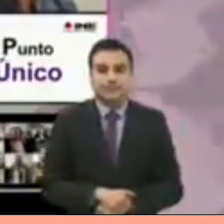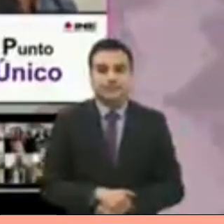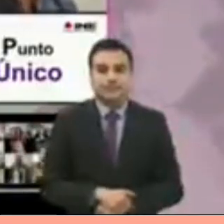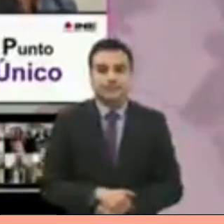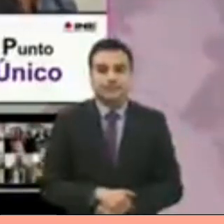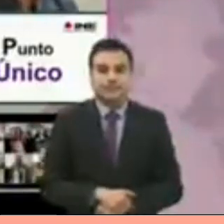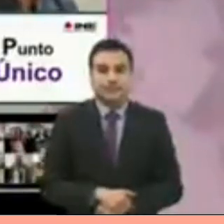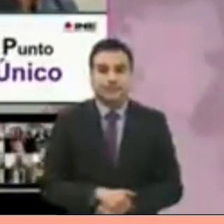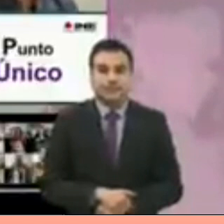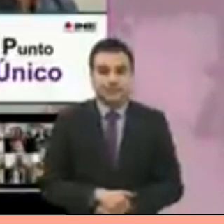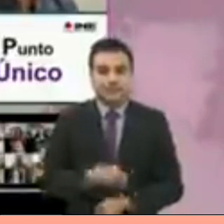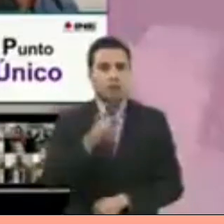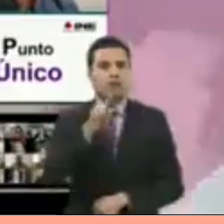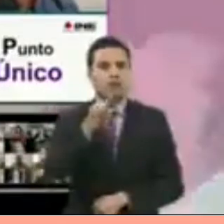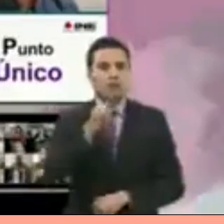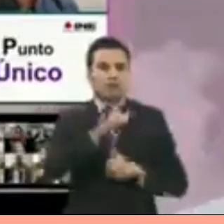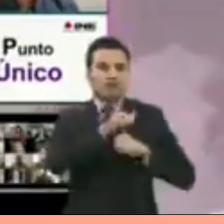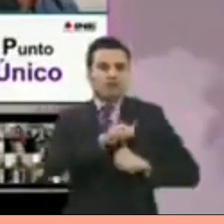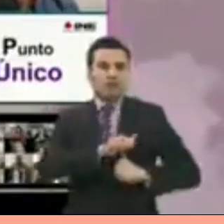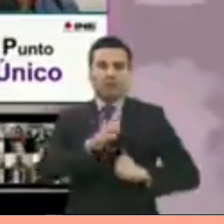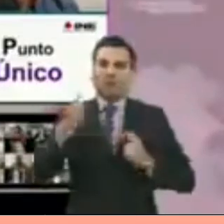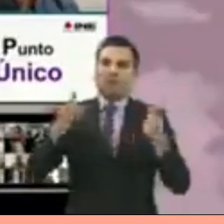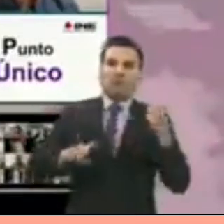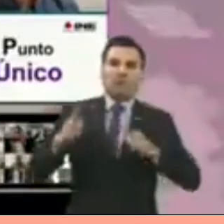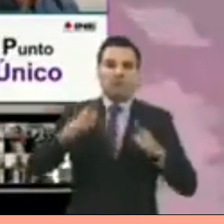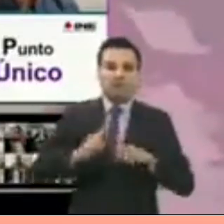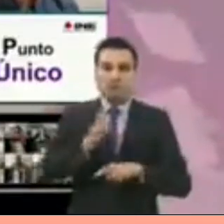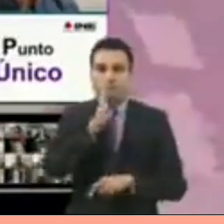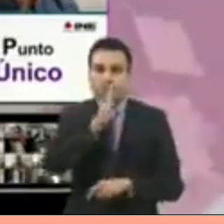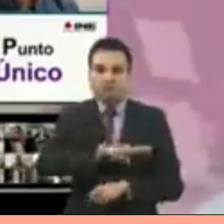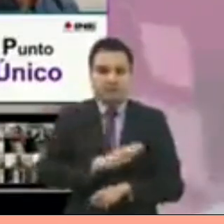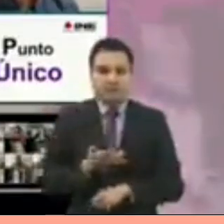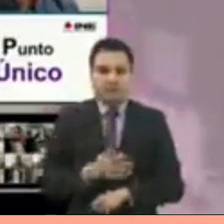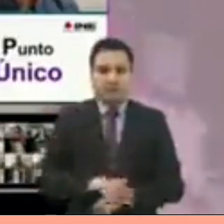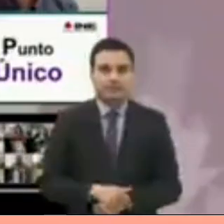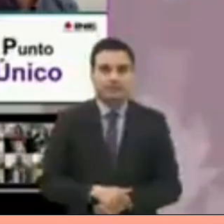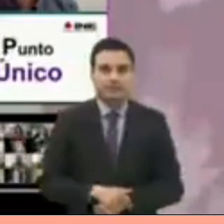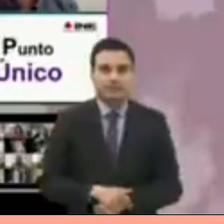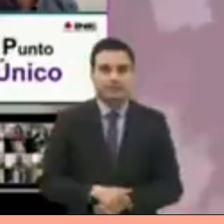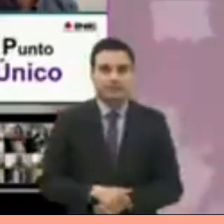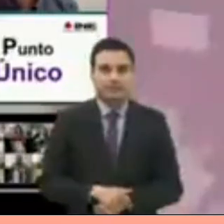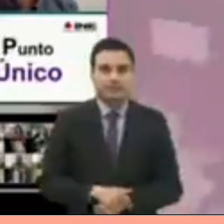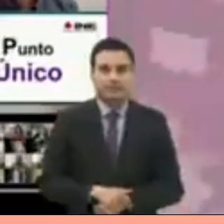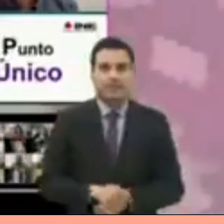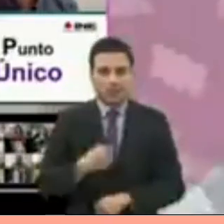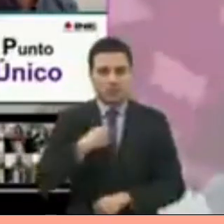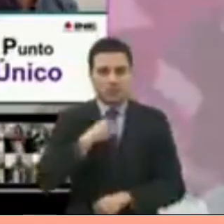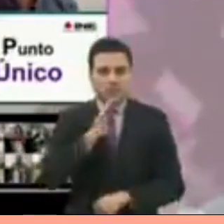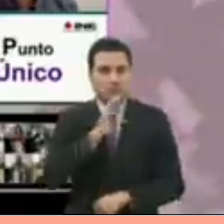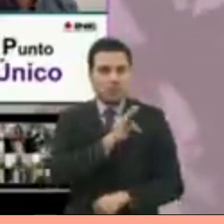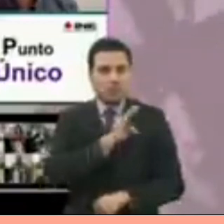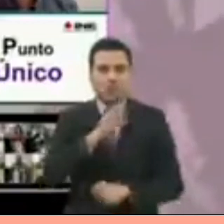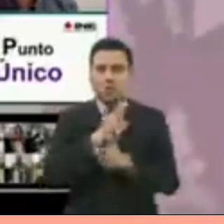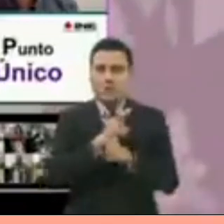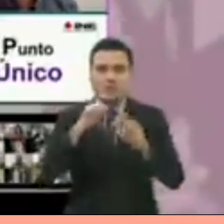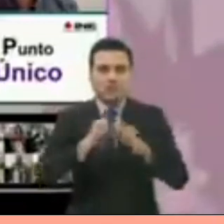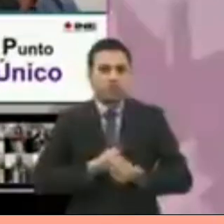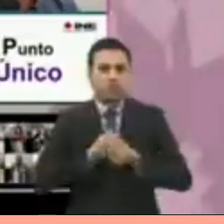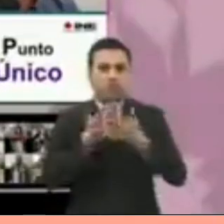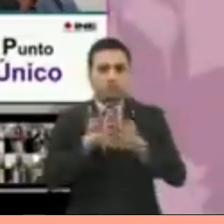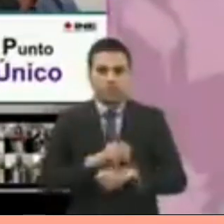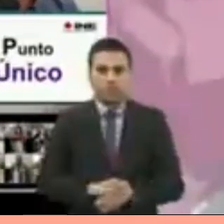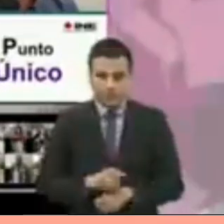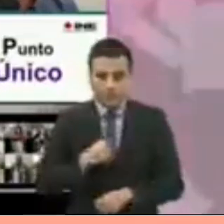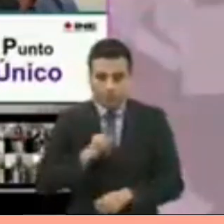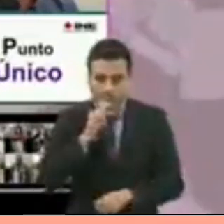Está usted siendo autoritario, consejero presidente. Y voy a ser un presidente de libertad de expresión. Se lo